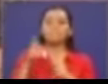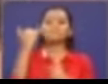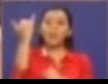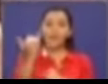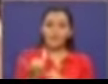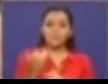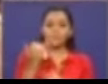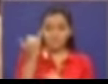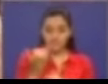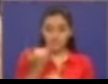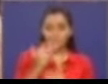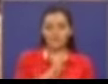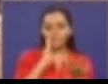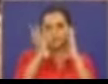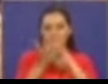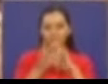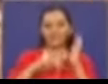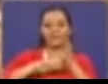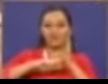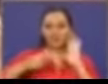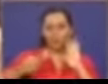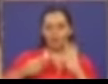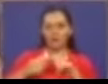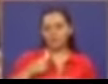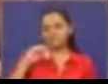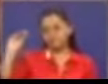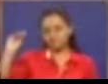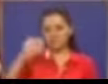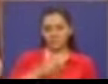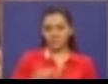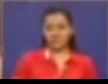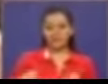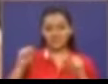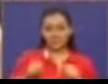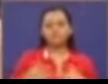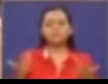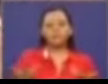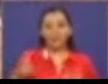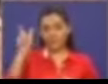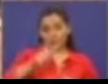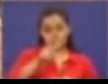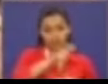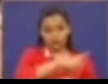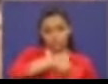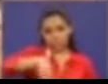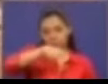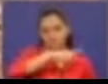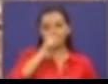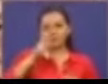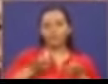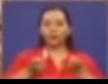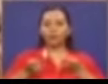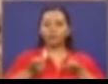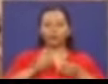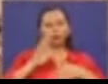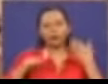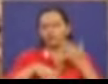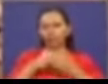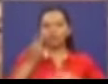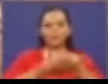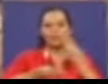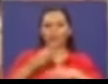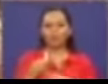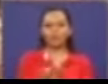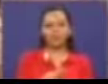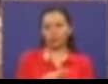Estamos con esta tecnología, compañero presidente, poniendo en manos de los ciudadanos el control del mercado. No